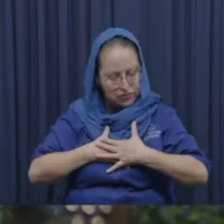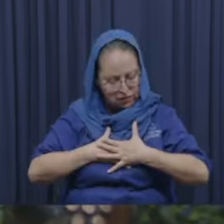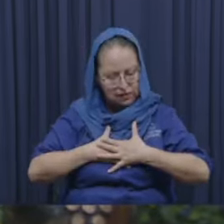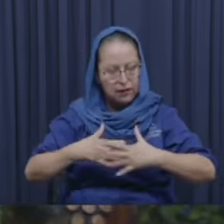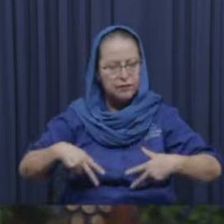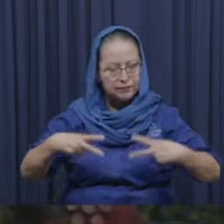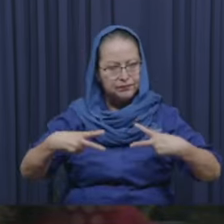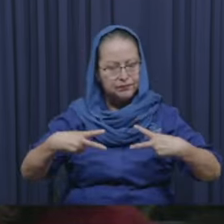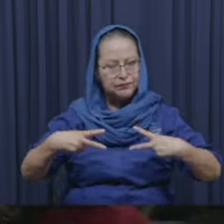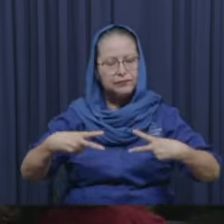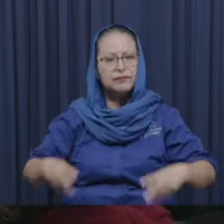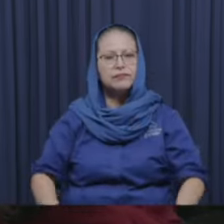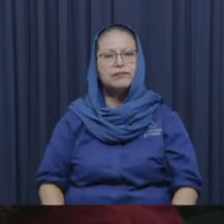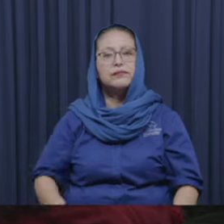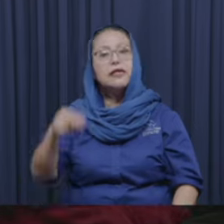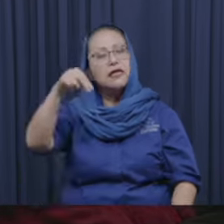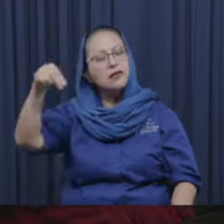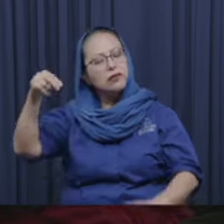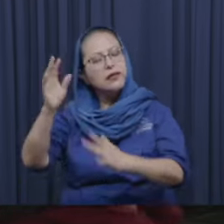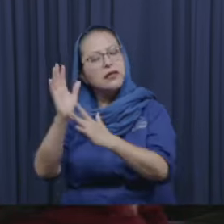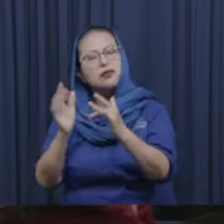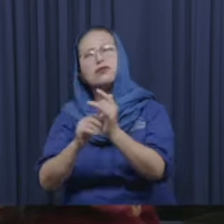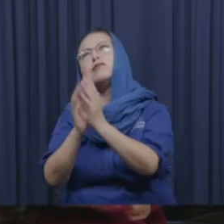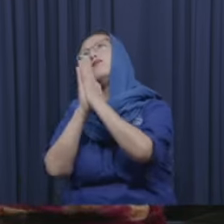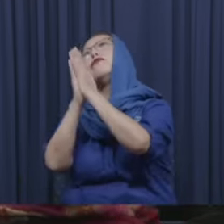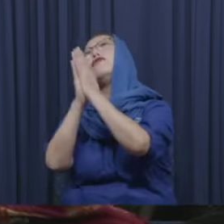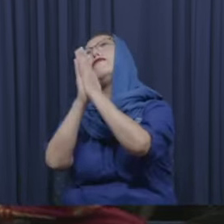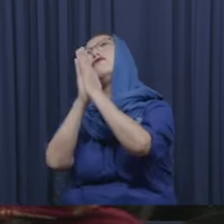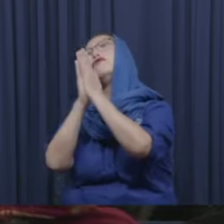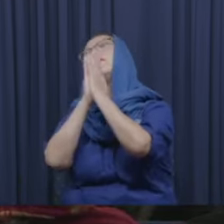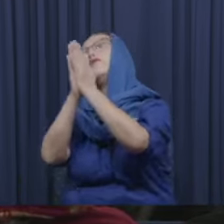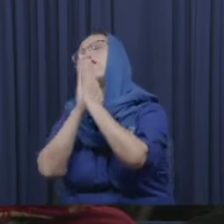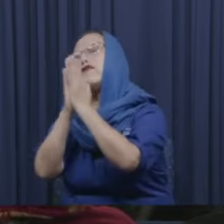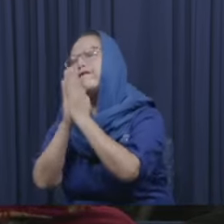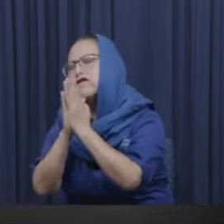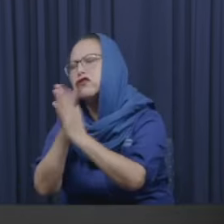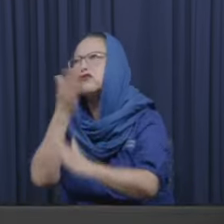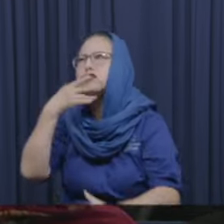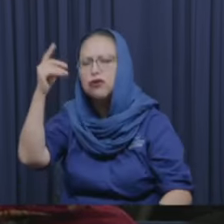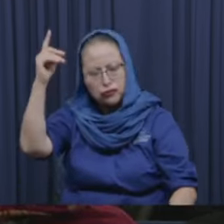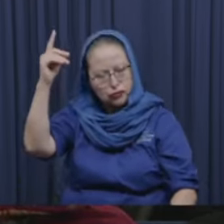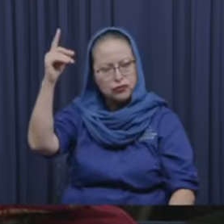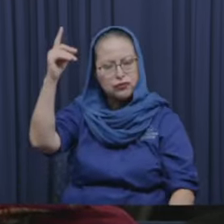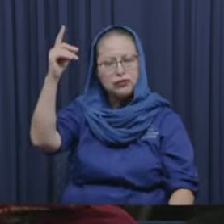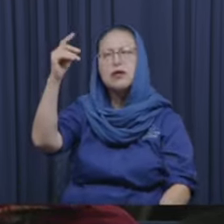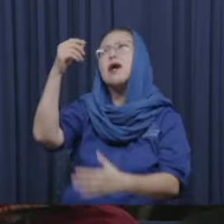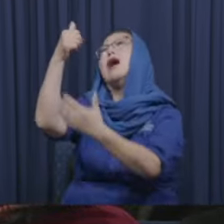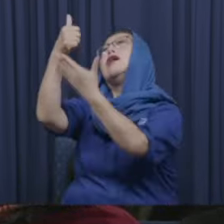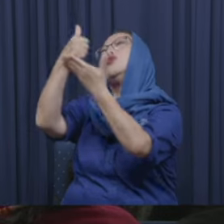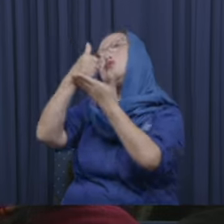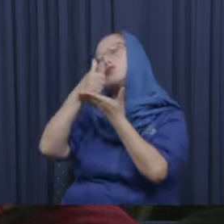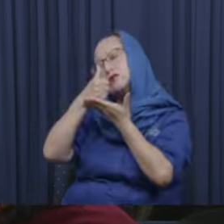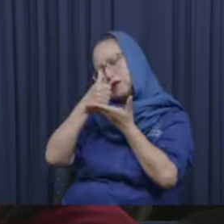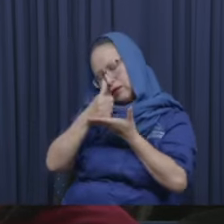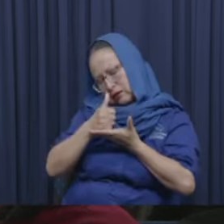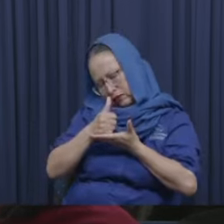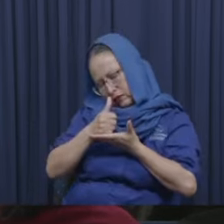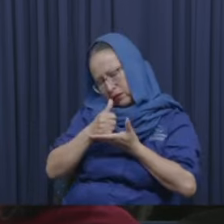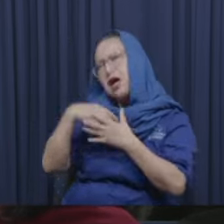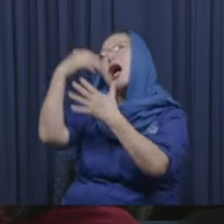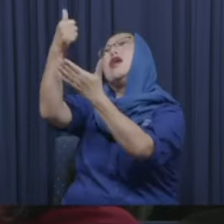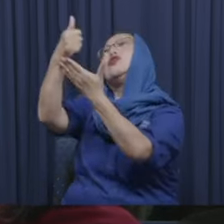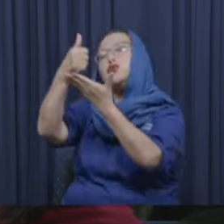el nombre de Jesús estamos suplicantes esta oportunidad Ayúdanos Señor